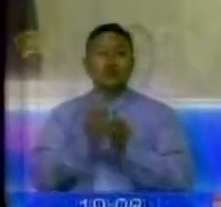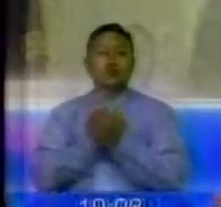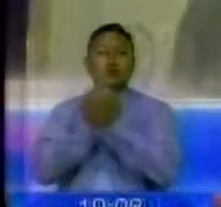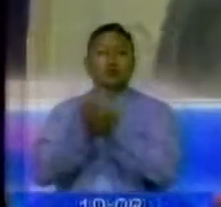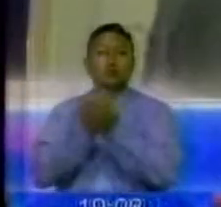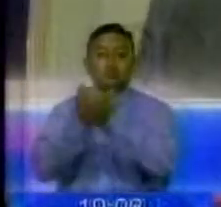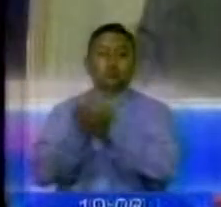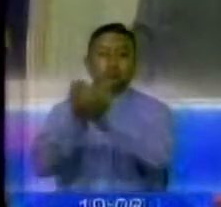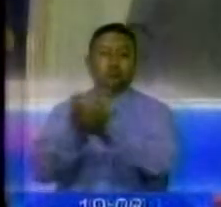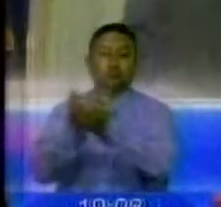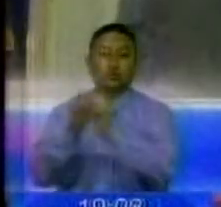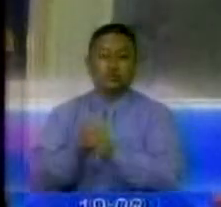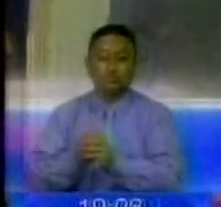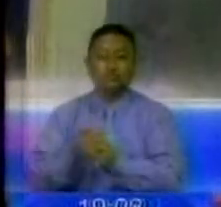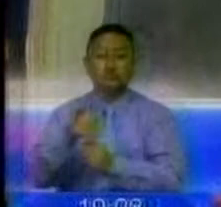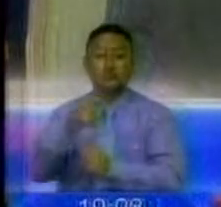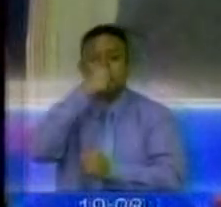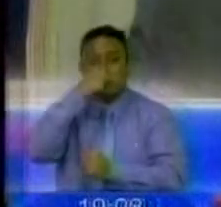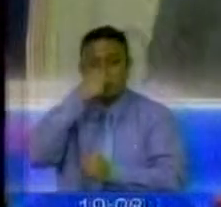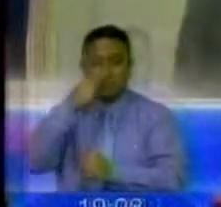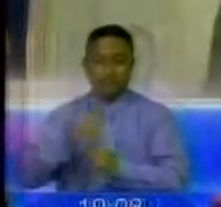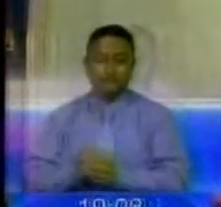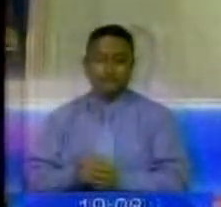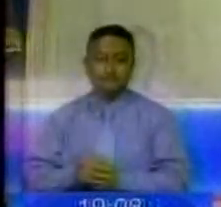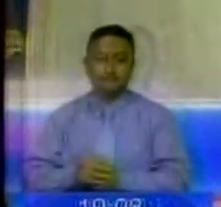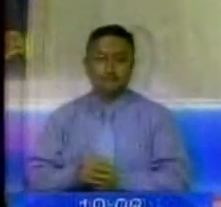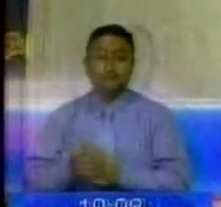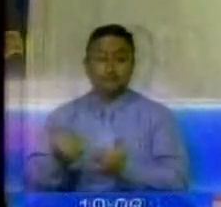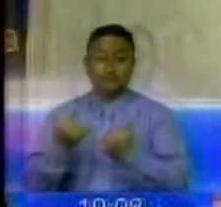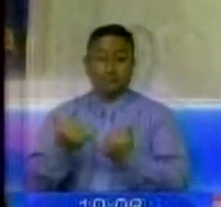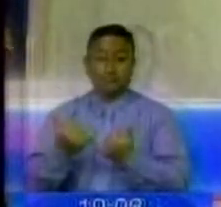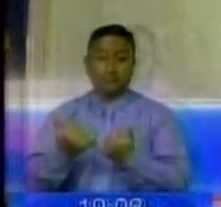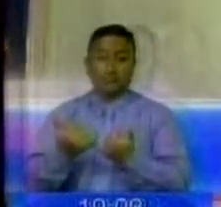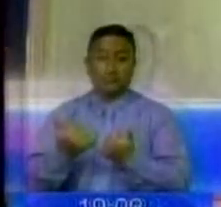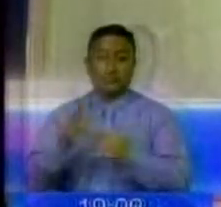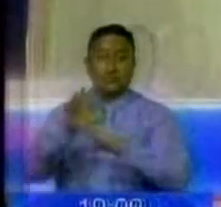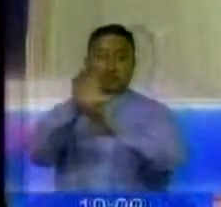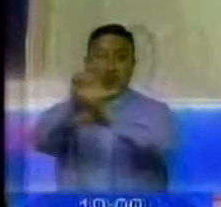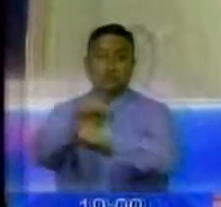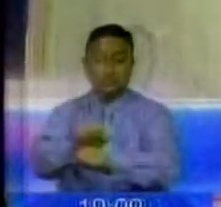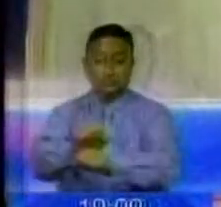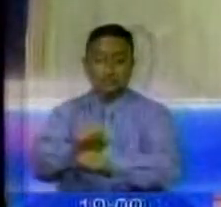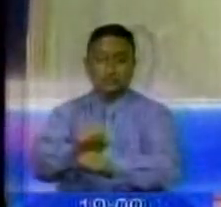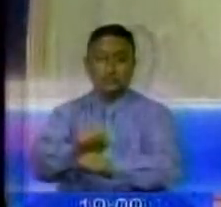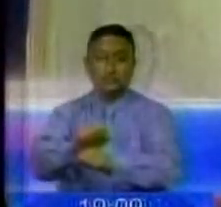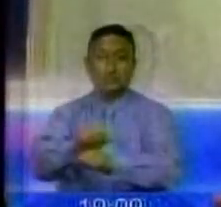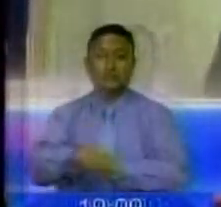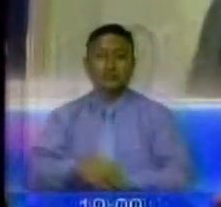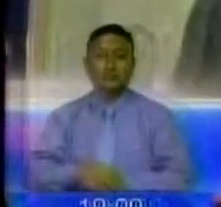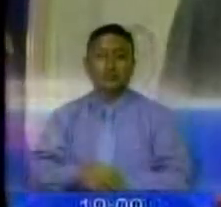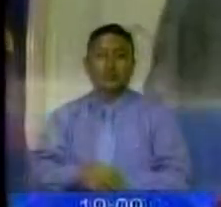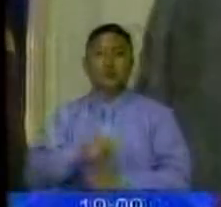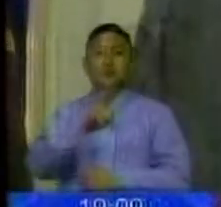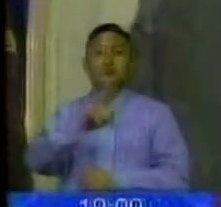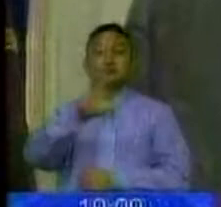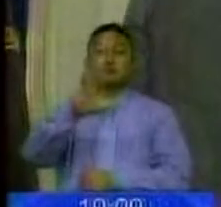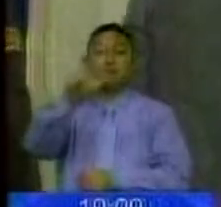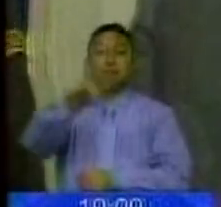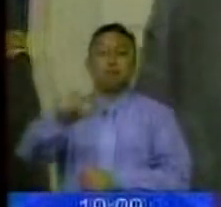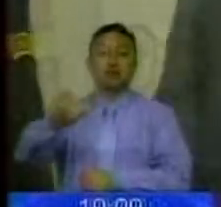naves, transportaban droga y están siendo en este momento retenido este personal, 23